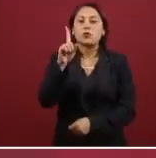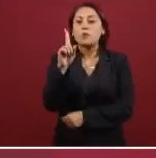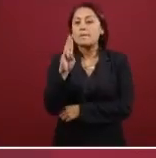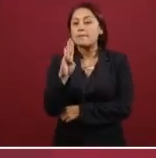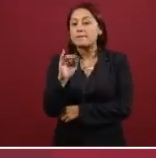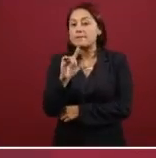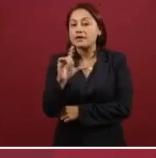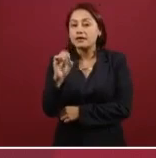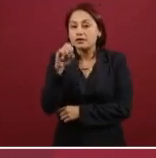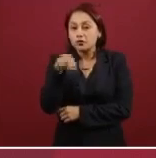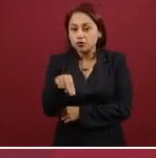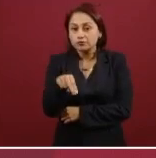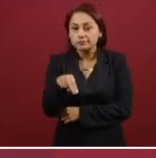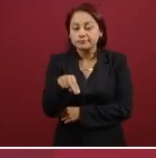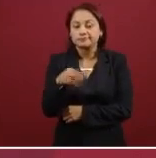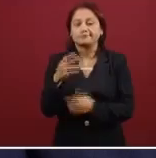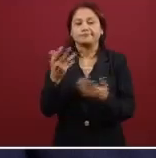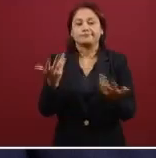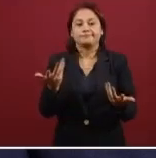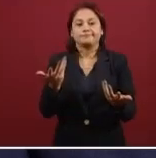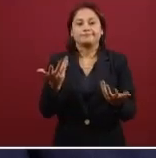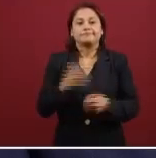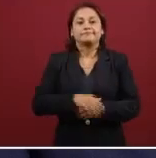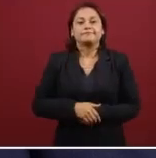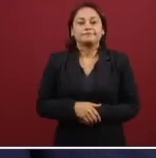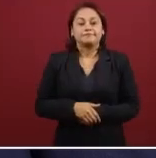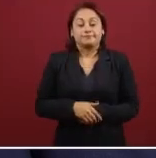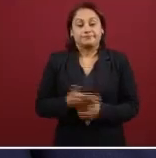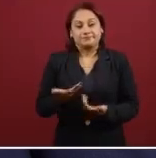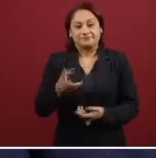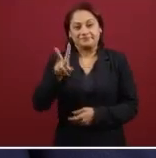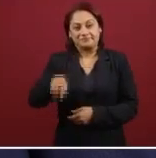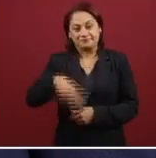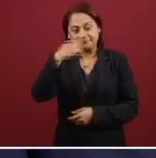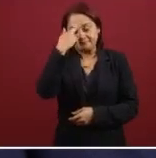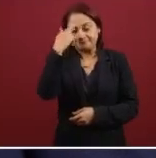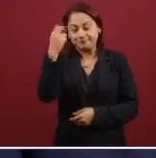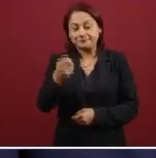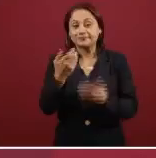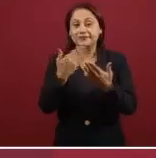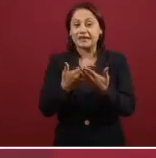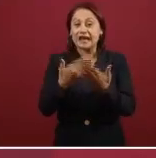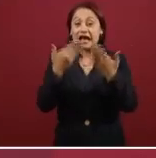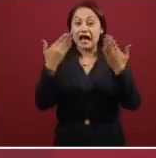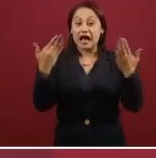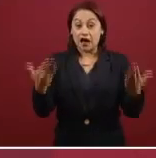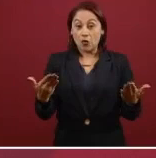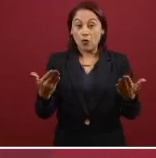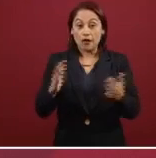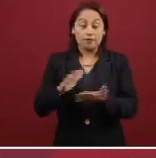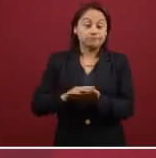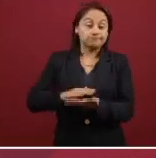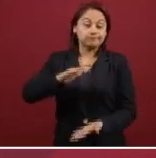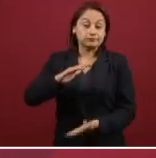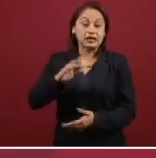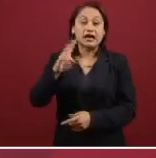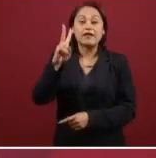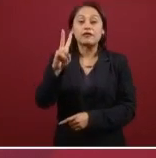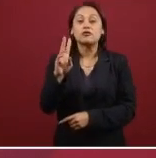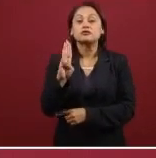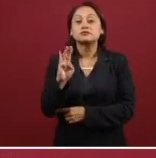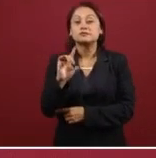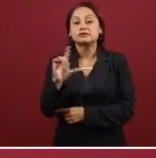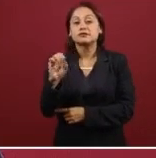y en efecto, a la fecha ya son 2 billones.